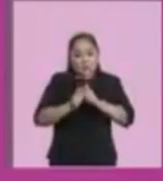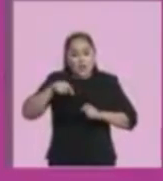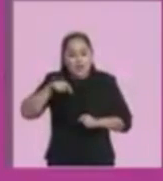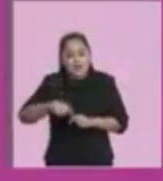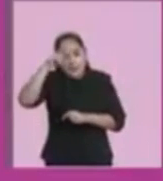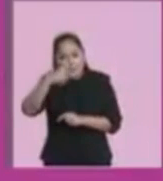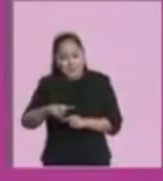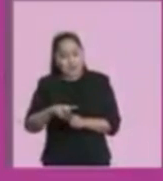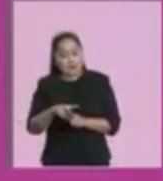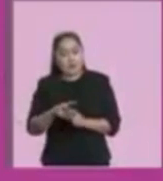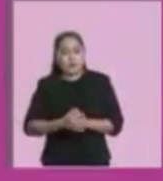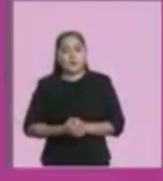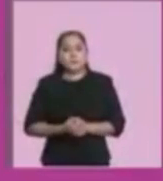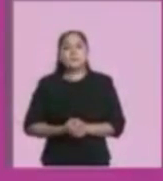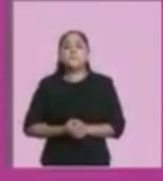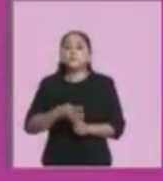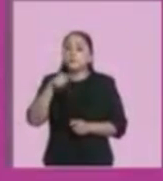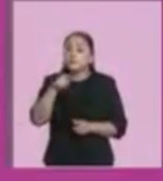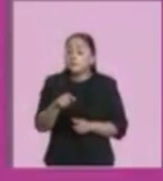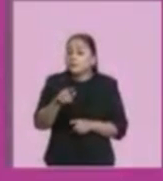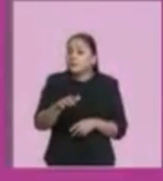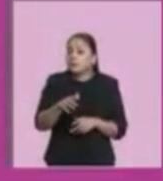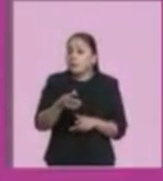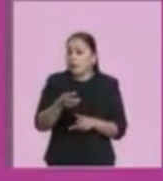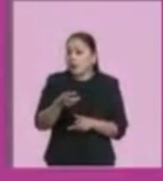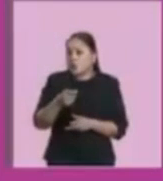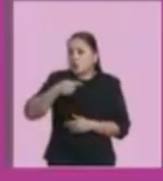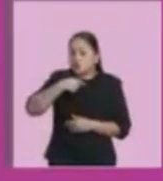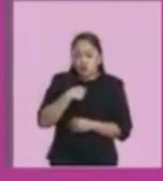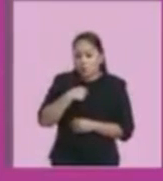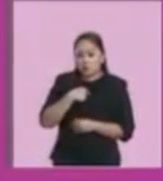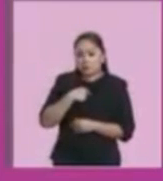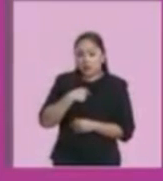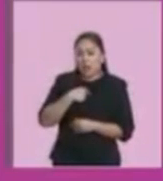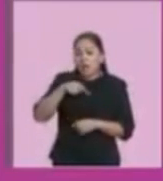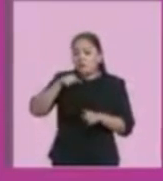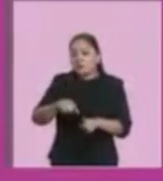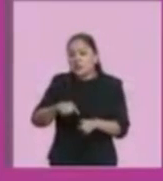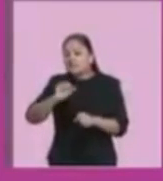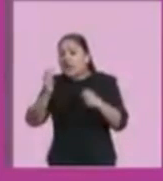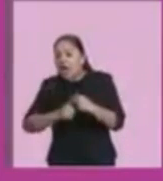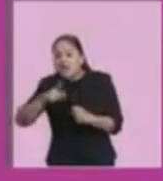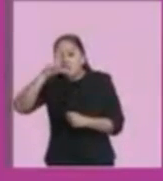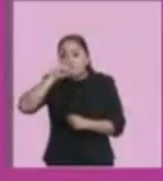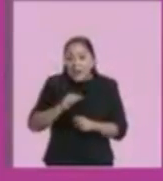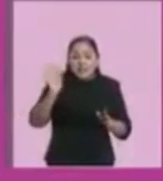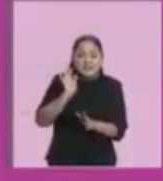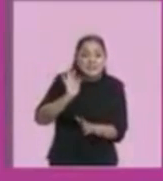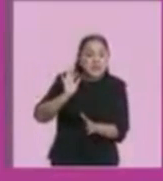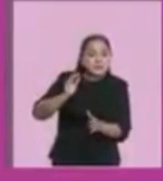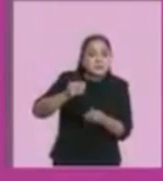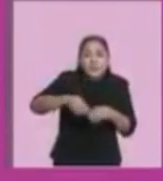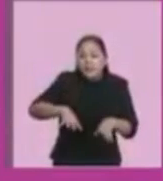la historia de México. De modo que no voy a fallarle a los mexicanos,